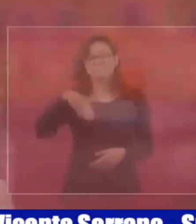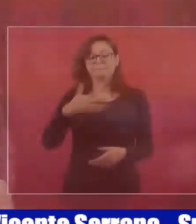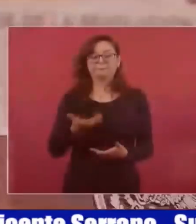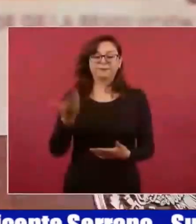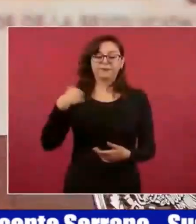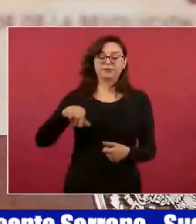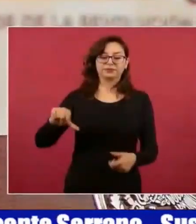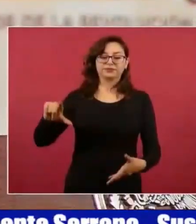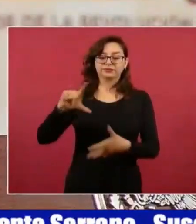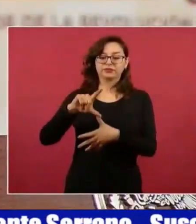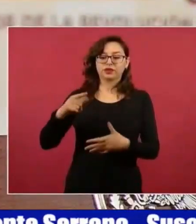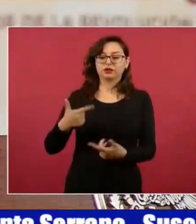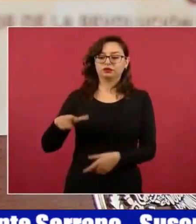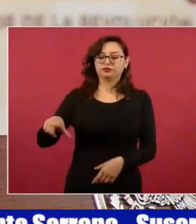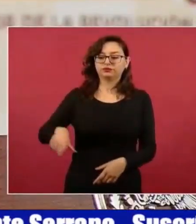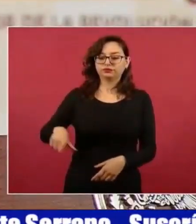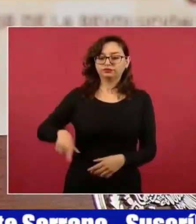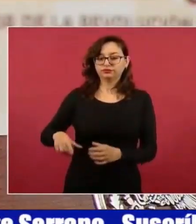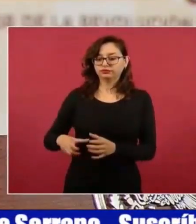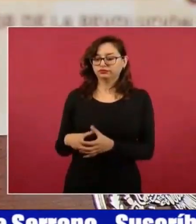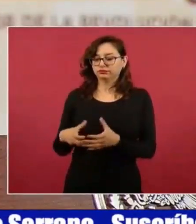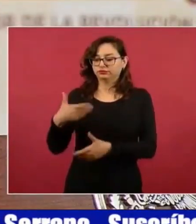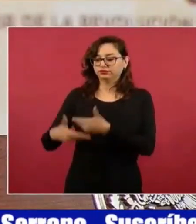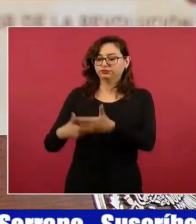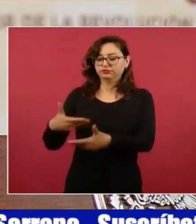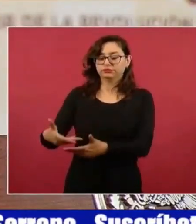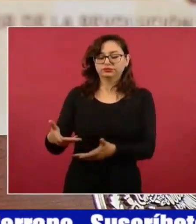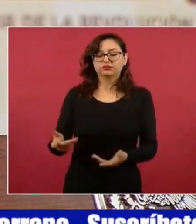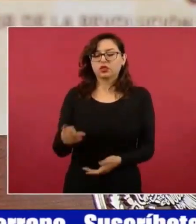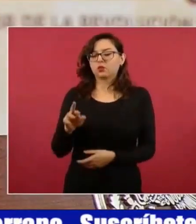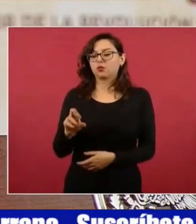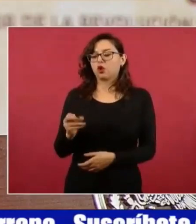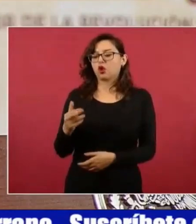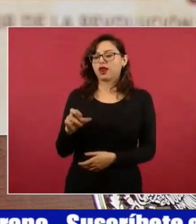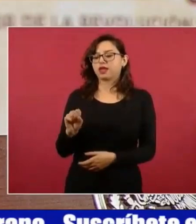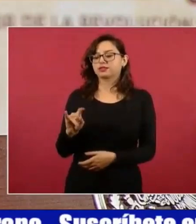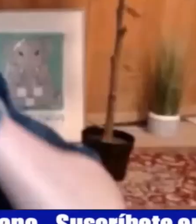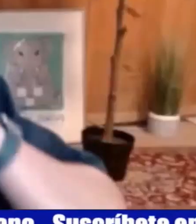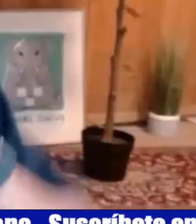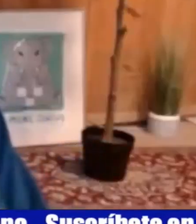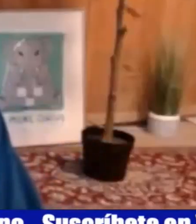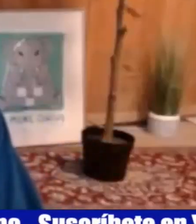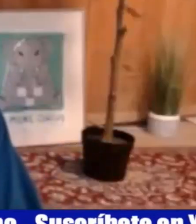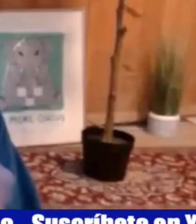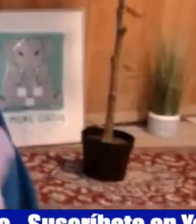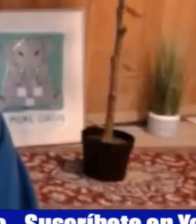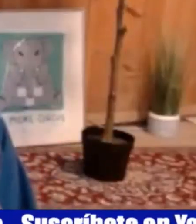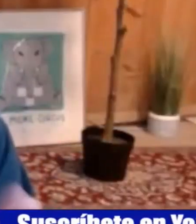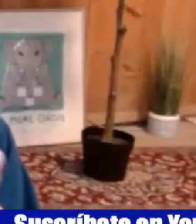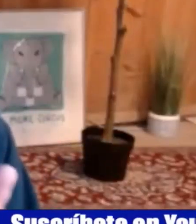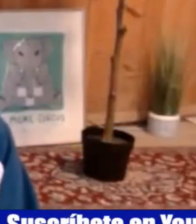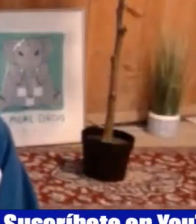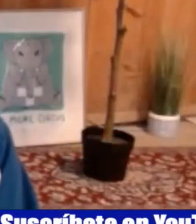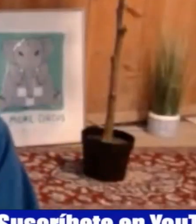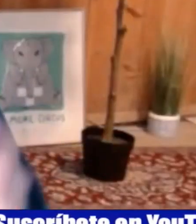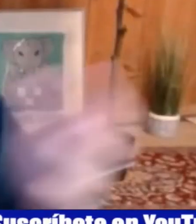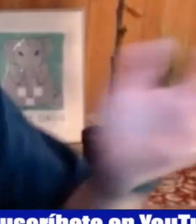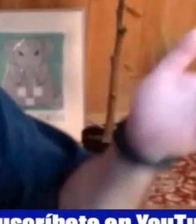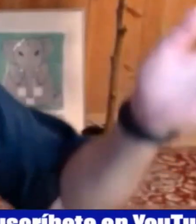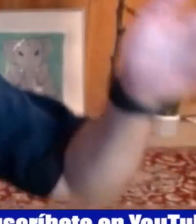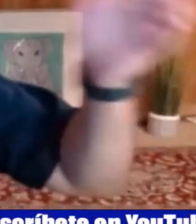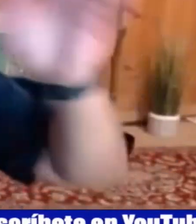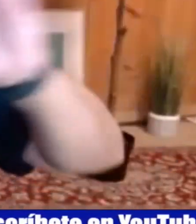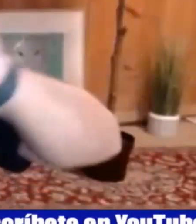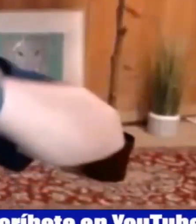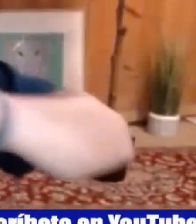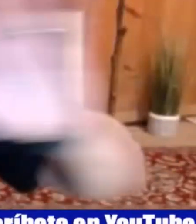campaña, hablando de que si en este momento Morena era el gobernante, el partido gobernante, no estaría la gasolina así. Sé